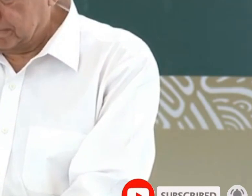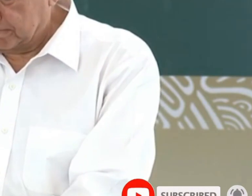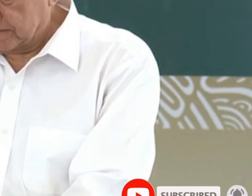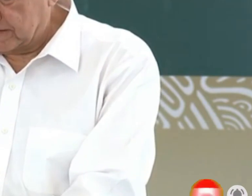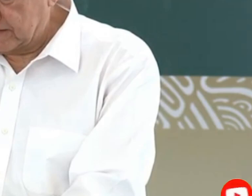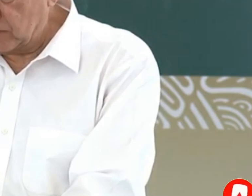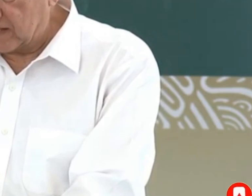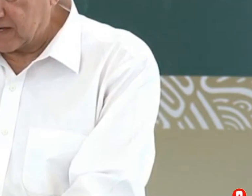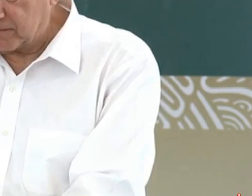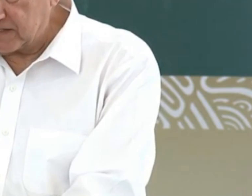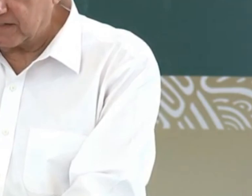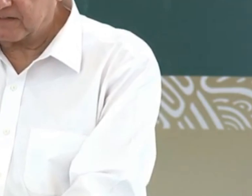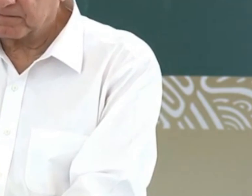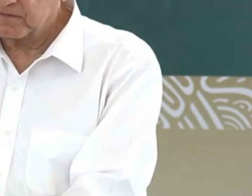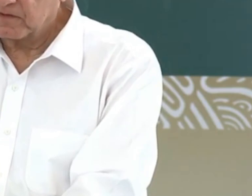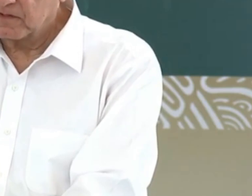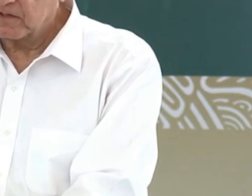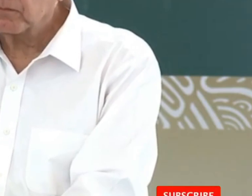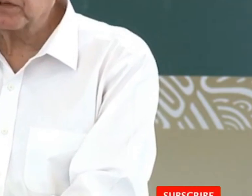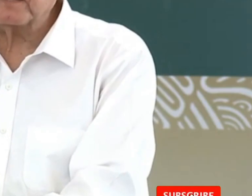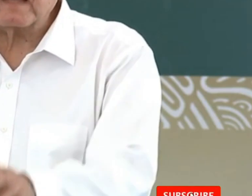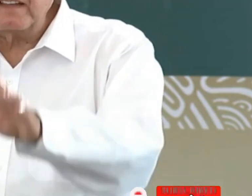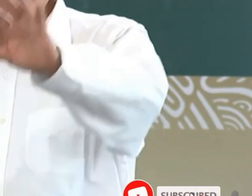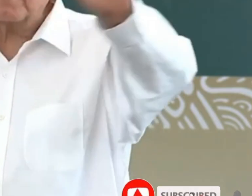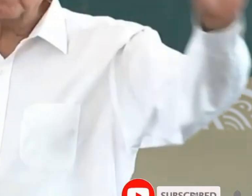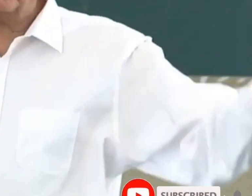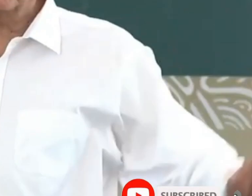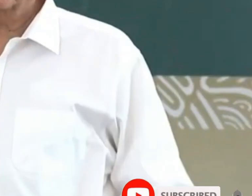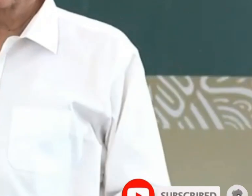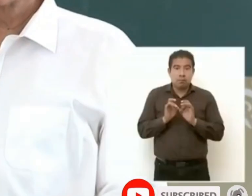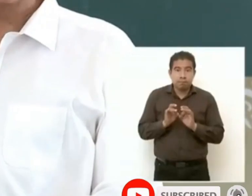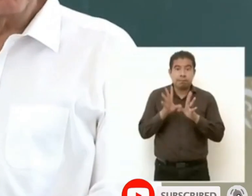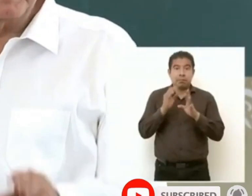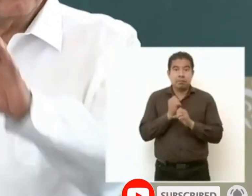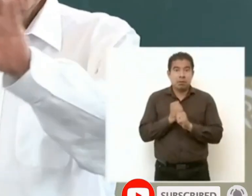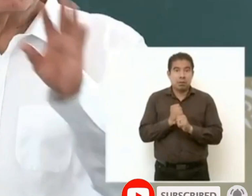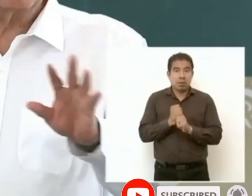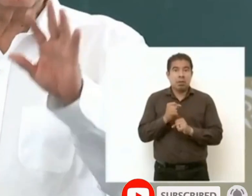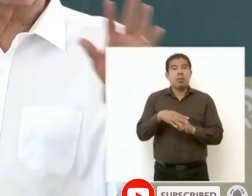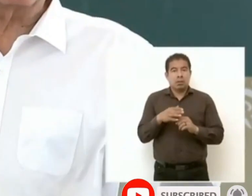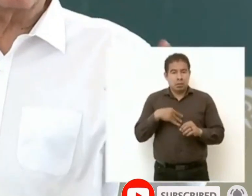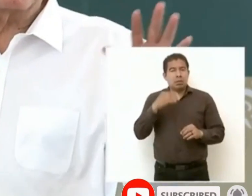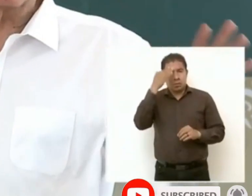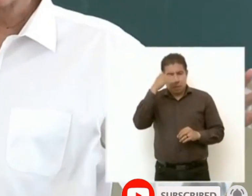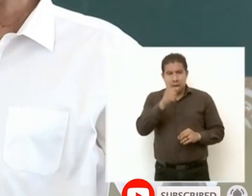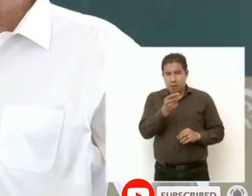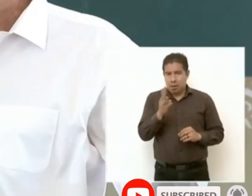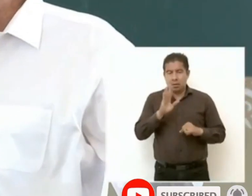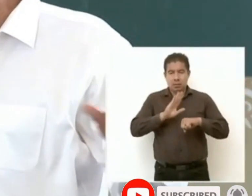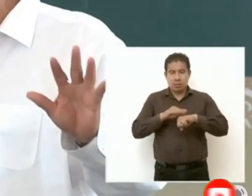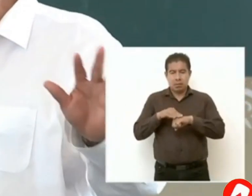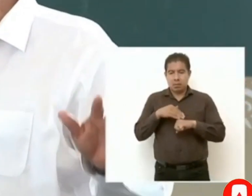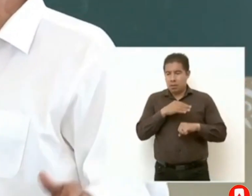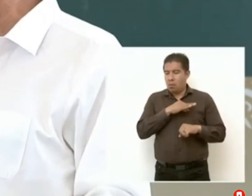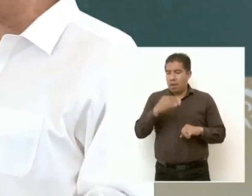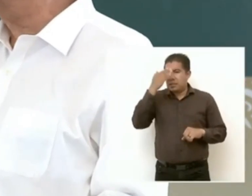hay una calamidad. Pues hasta ahí se sabía. También se podía saber